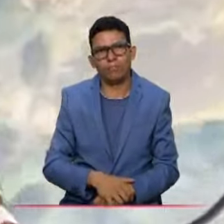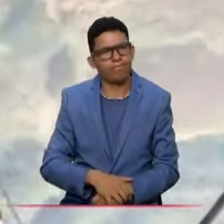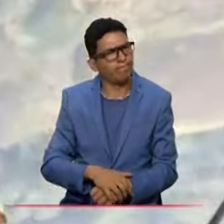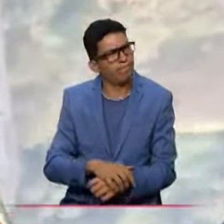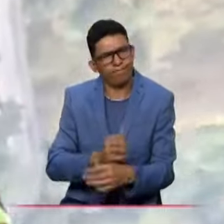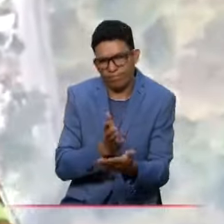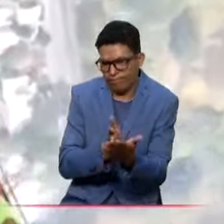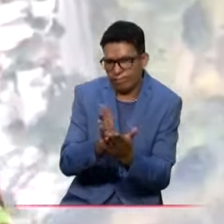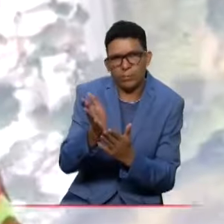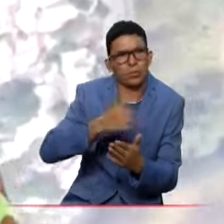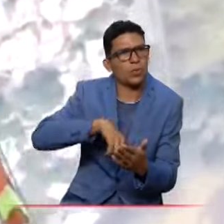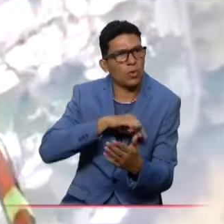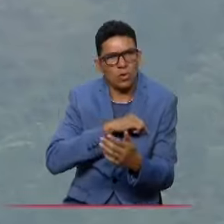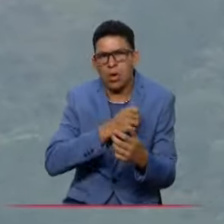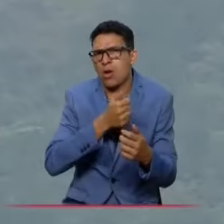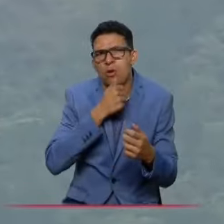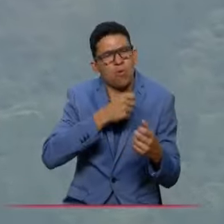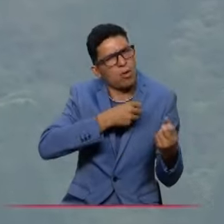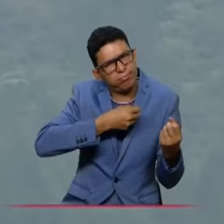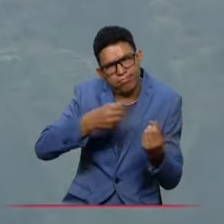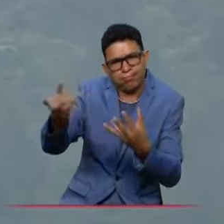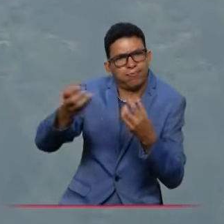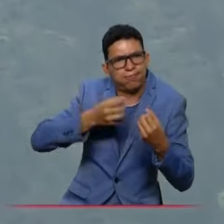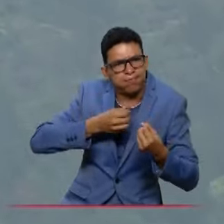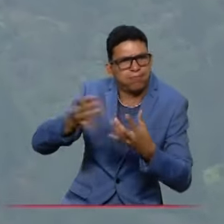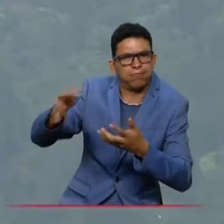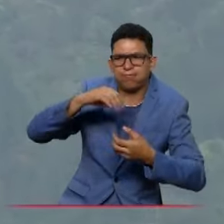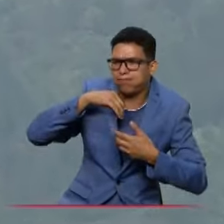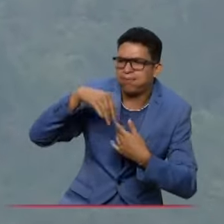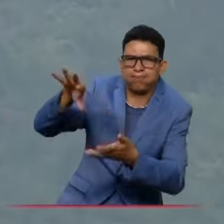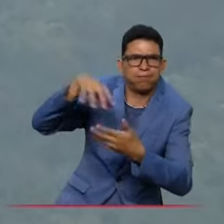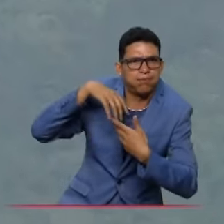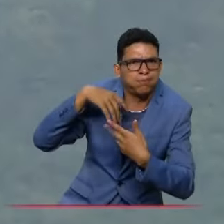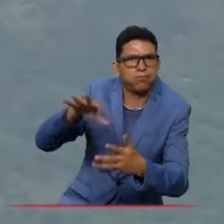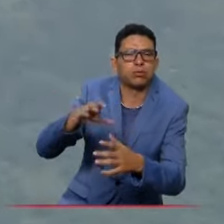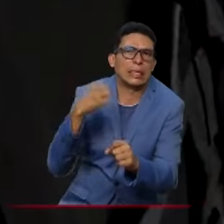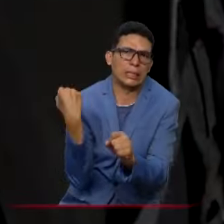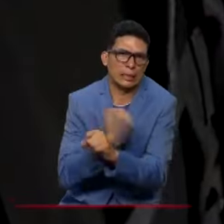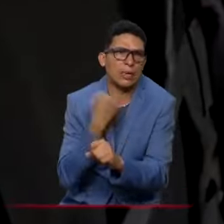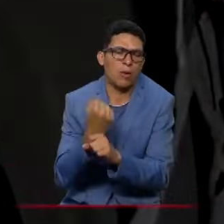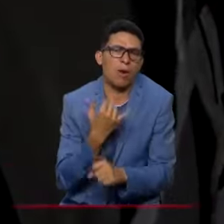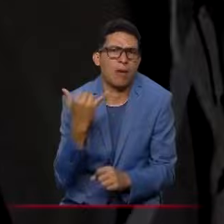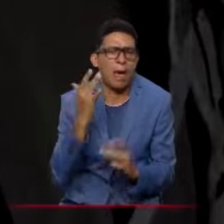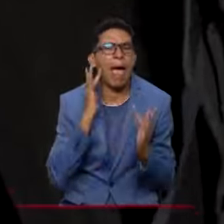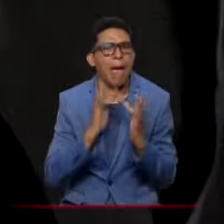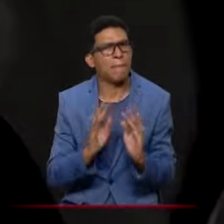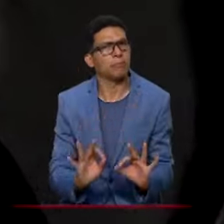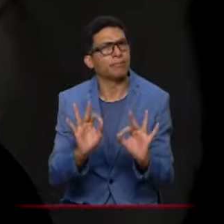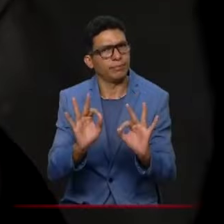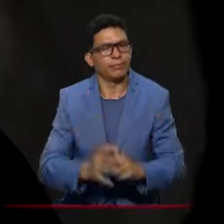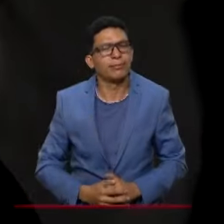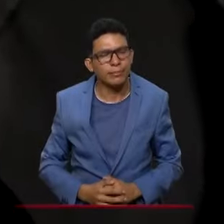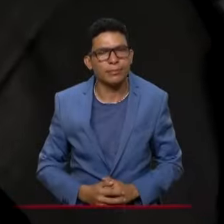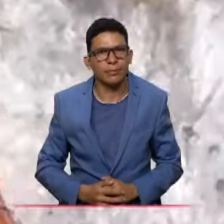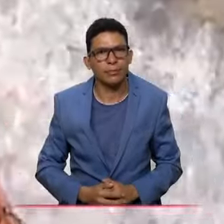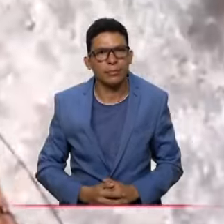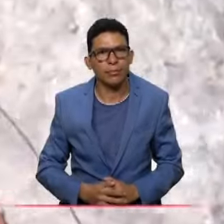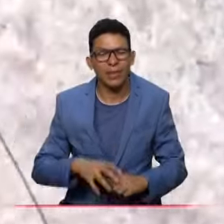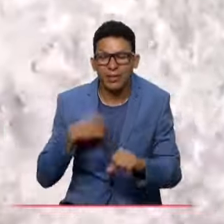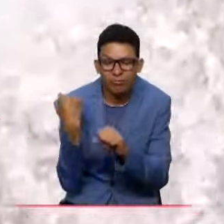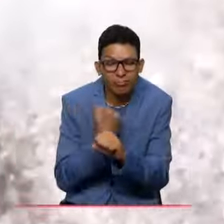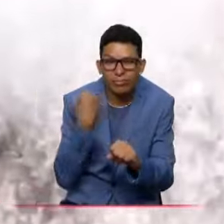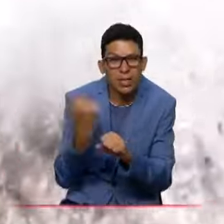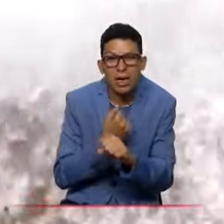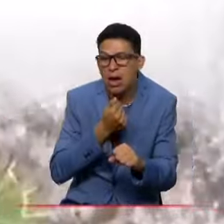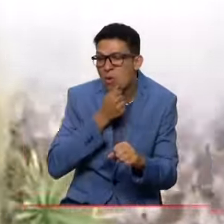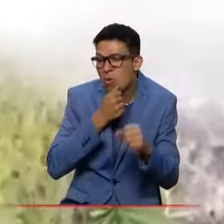constantemente estar haciendo estas descargas en las zonas donde es efectivo el trabajo aéreo. Las labores de descarga completan